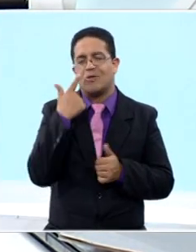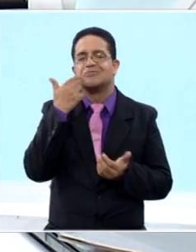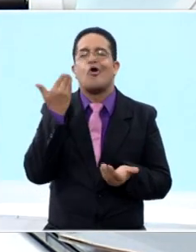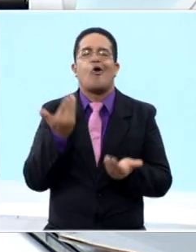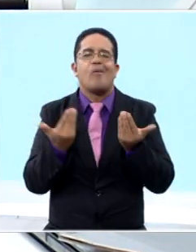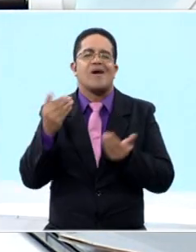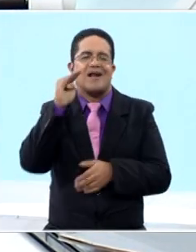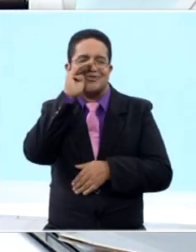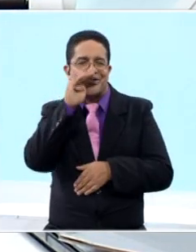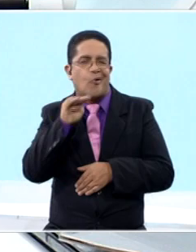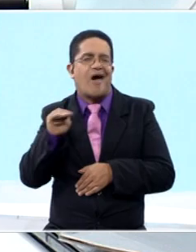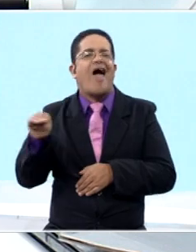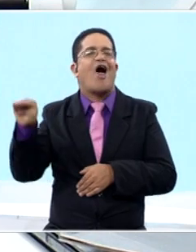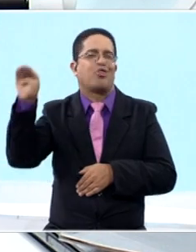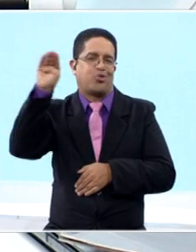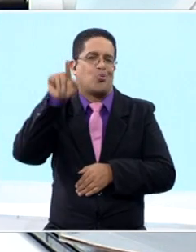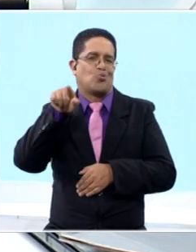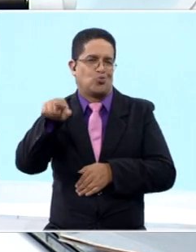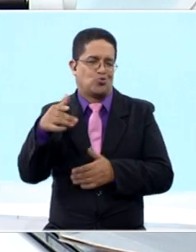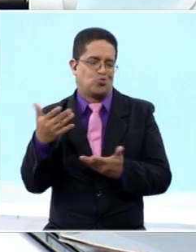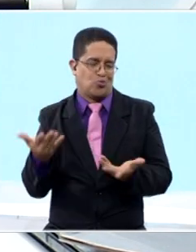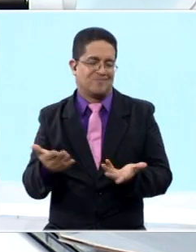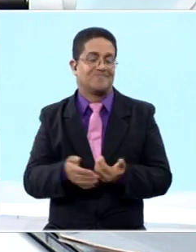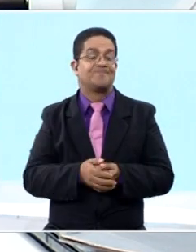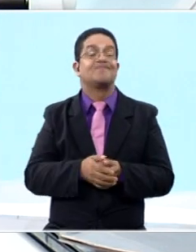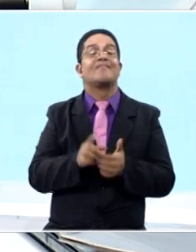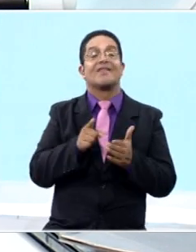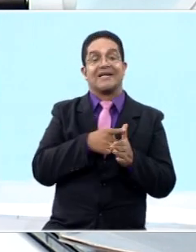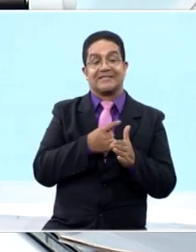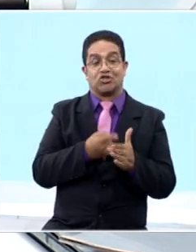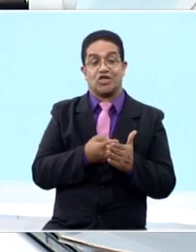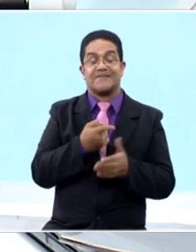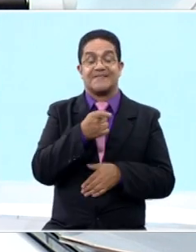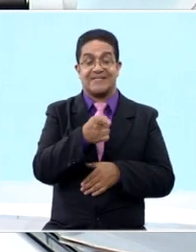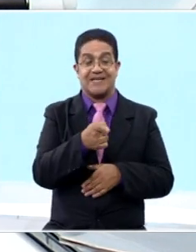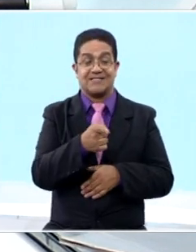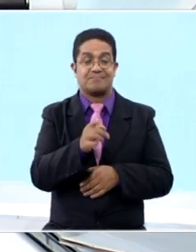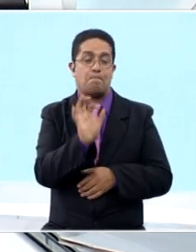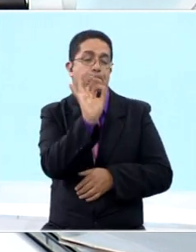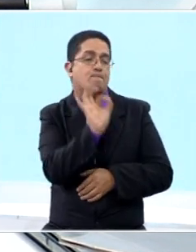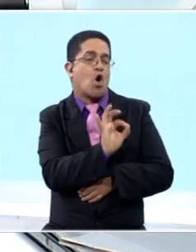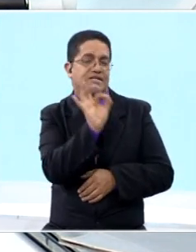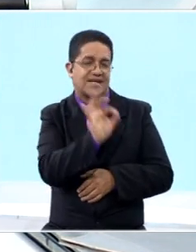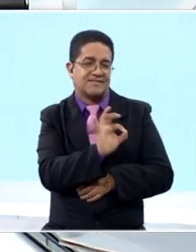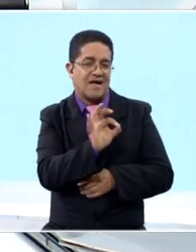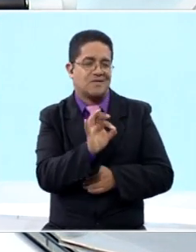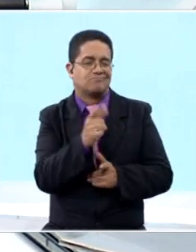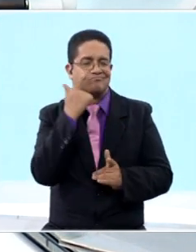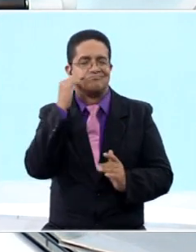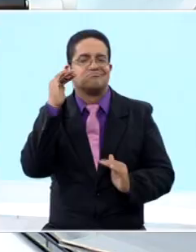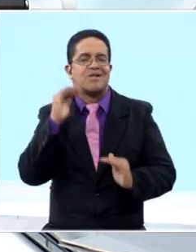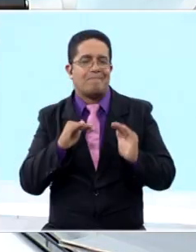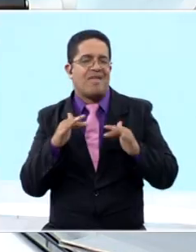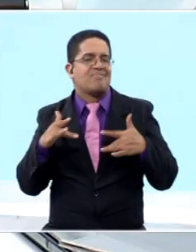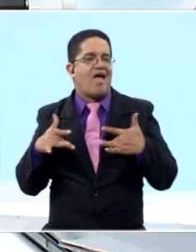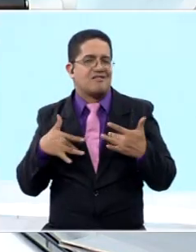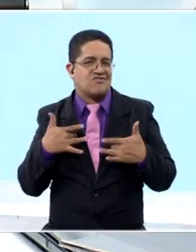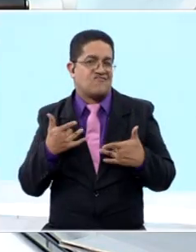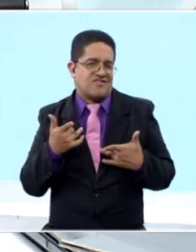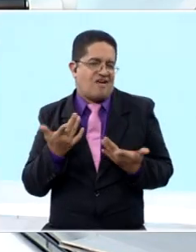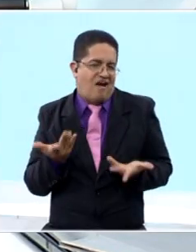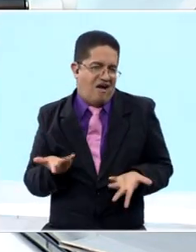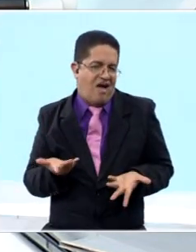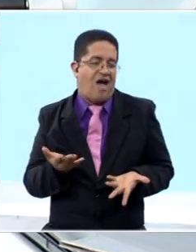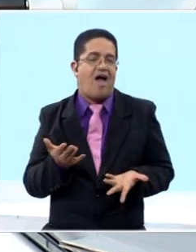a administrar en todo un paciente que mide 1,80 m. Entonces, por supuesto, las proporciones en términos de la cantidad de actividad dependerá,